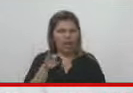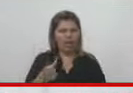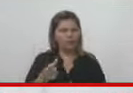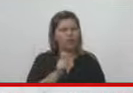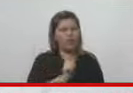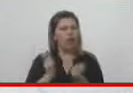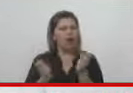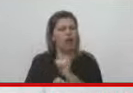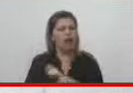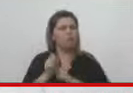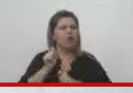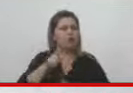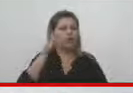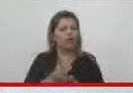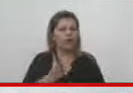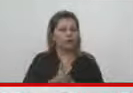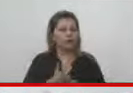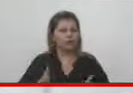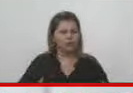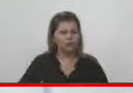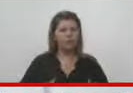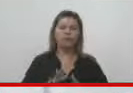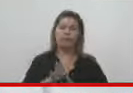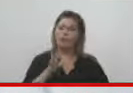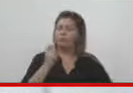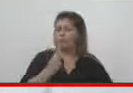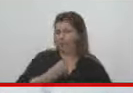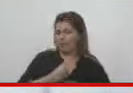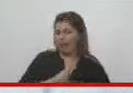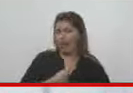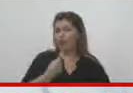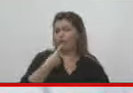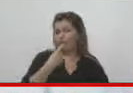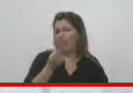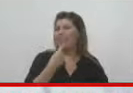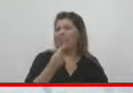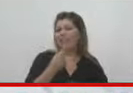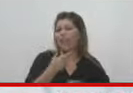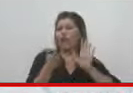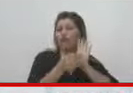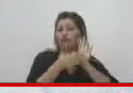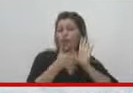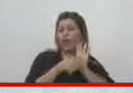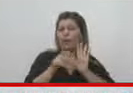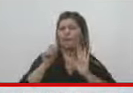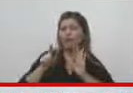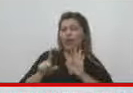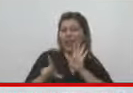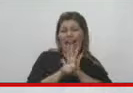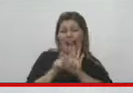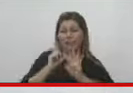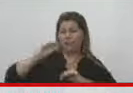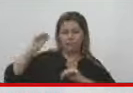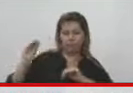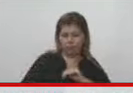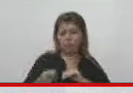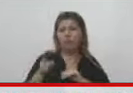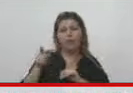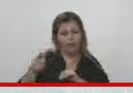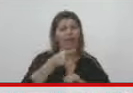qué. Primero, nobleza obliga, lo dicen los propios fundamentos de la ley ómnibus caída.